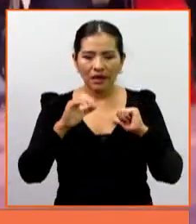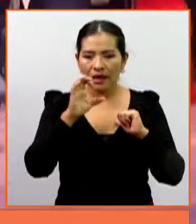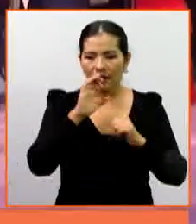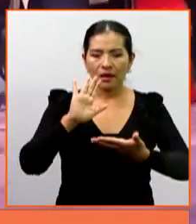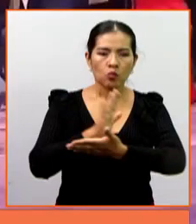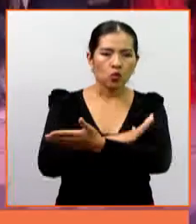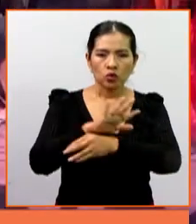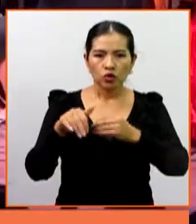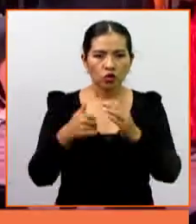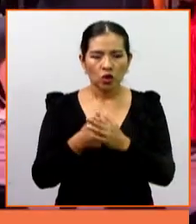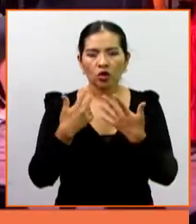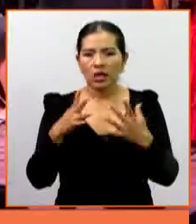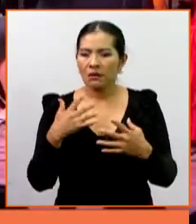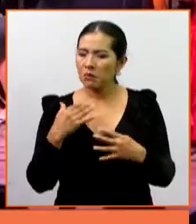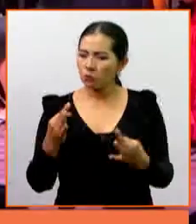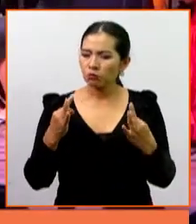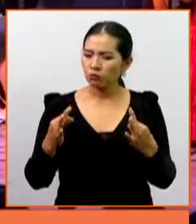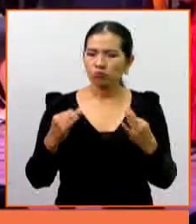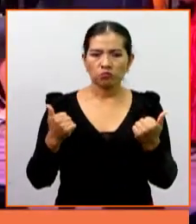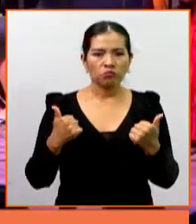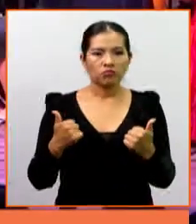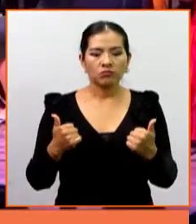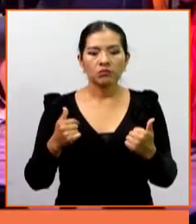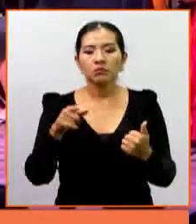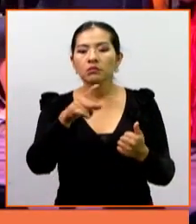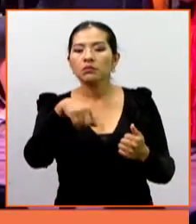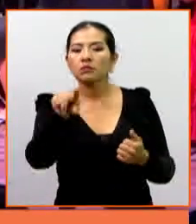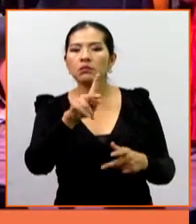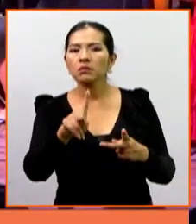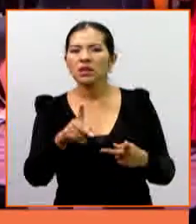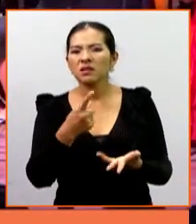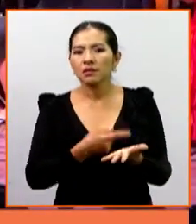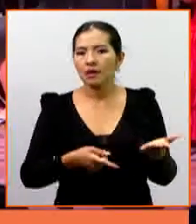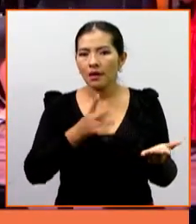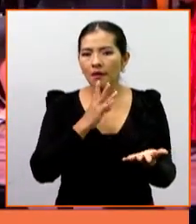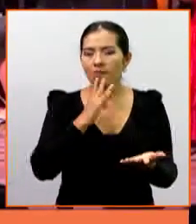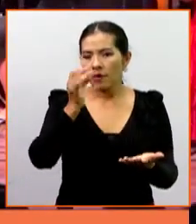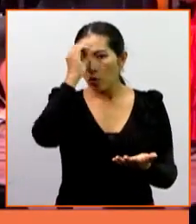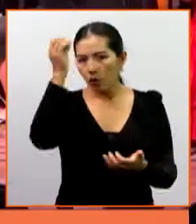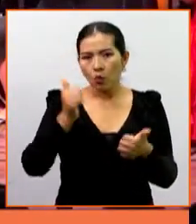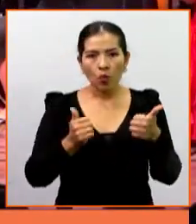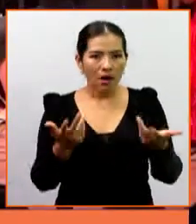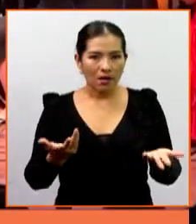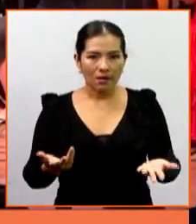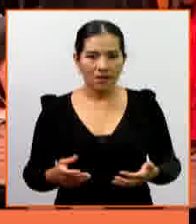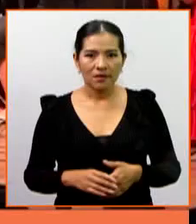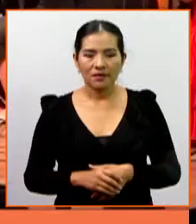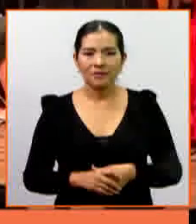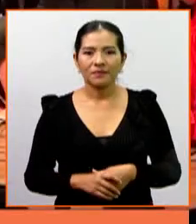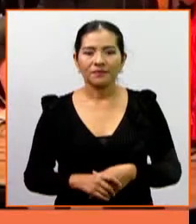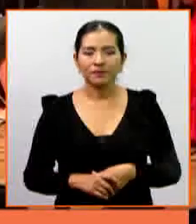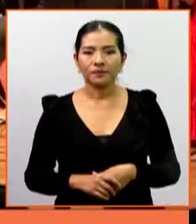artista piensa, dice, oh, esto estuvo súper bien, ¿no? Pero ¿qué te dice el público? Claro, lo que